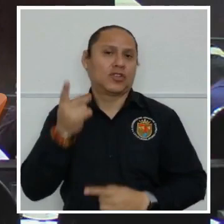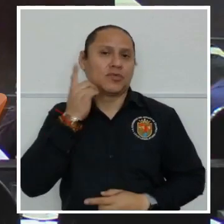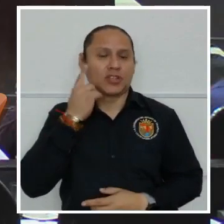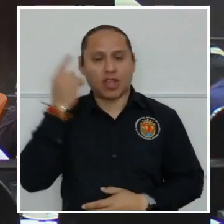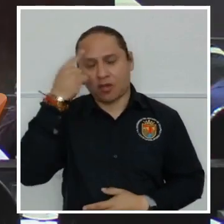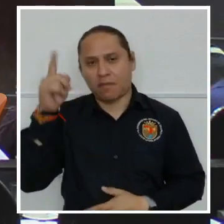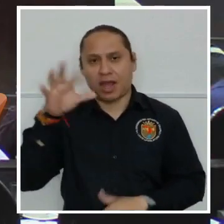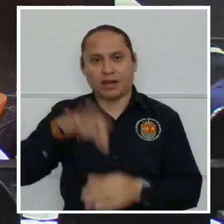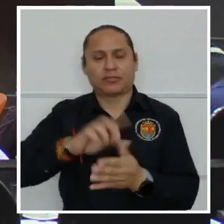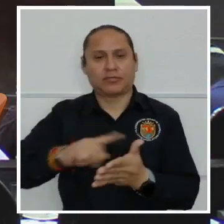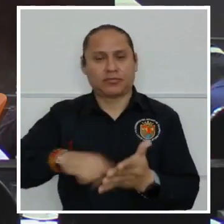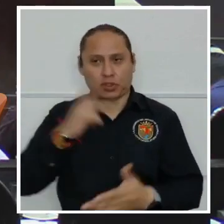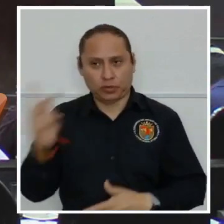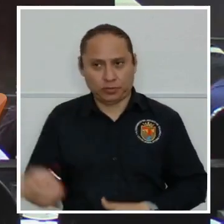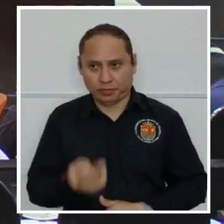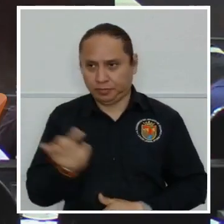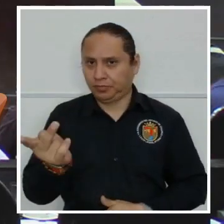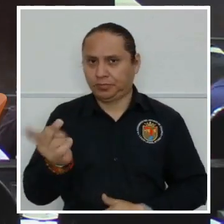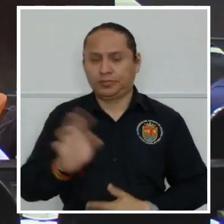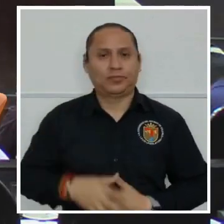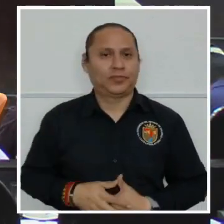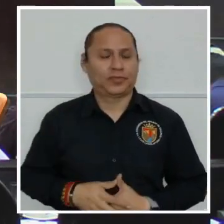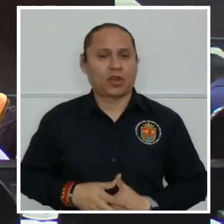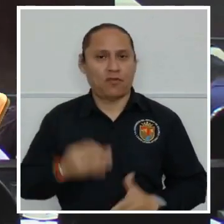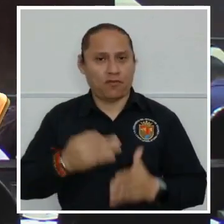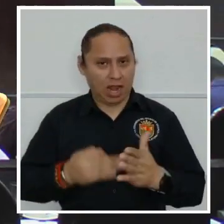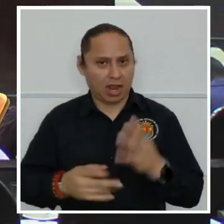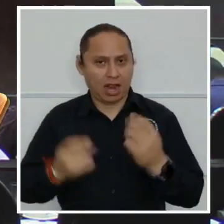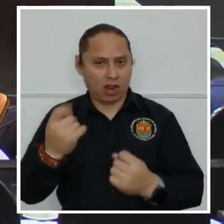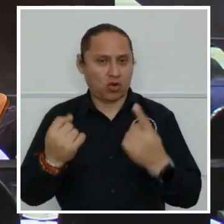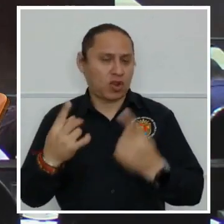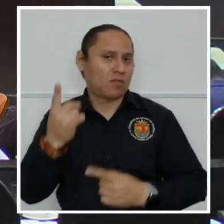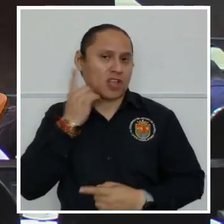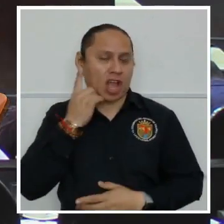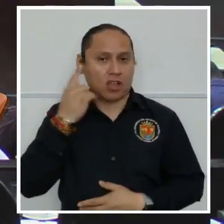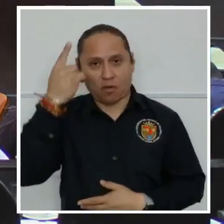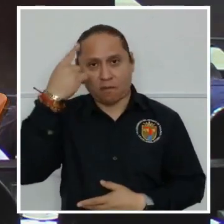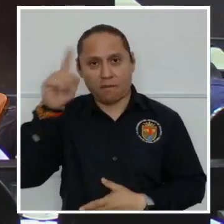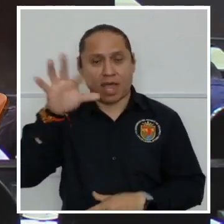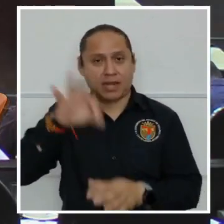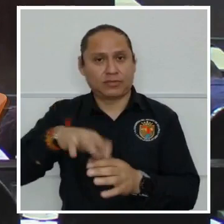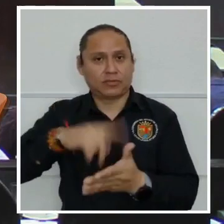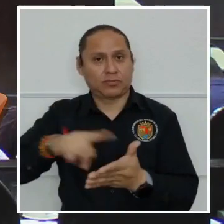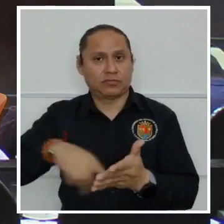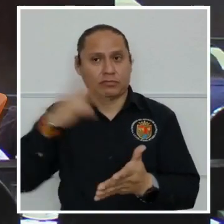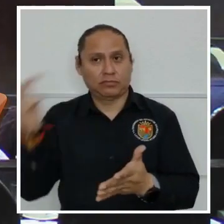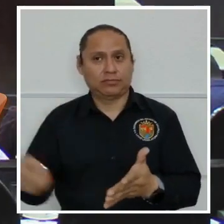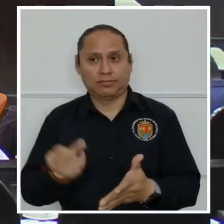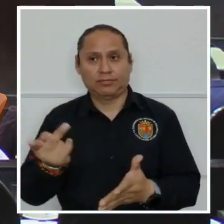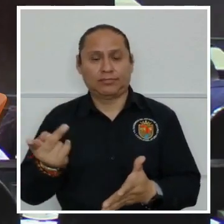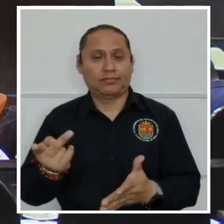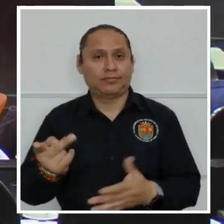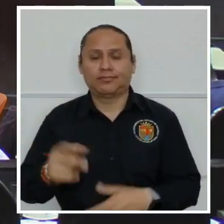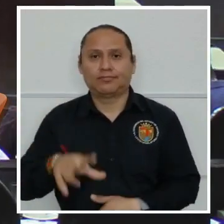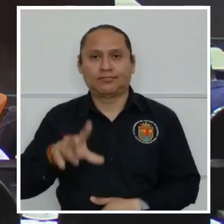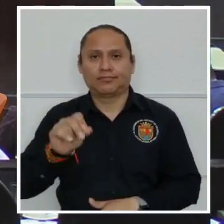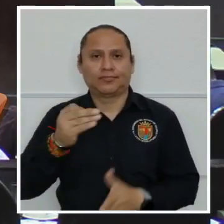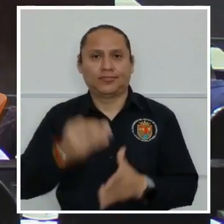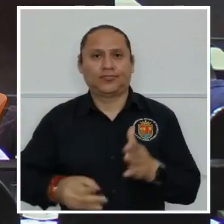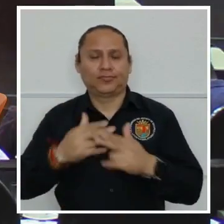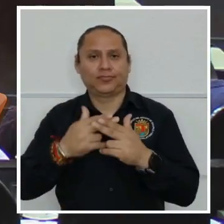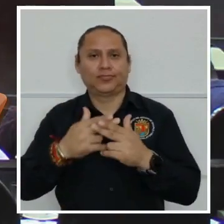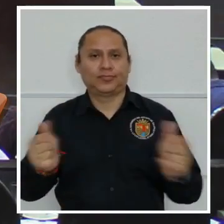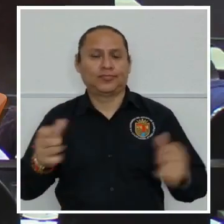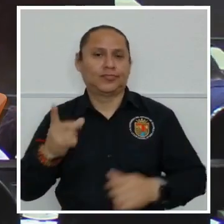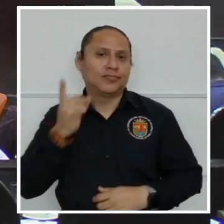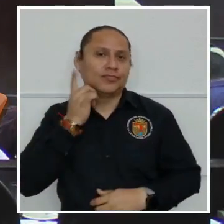voto. Se pregunta a la Honorable Asamblea si falta algún legislador por emitir su voto. No falta